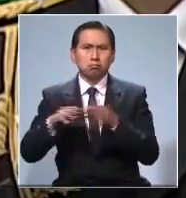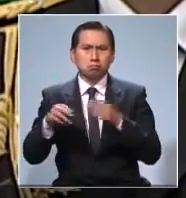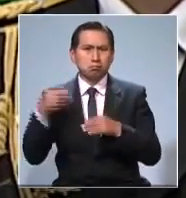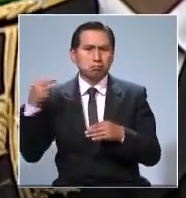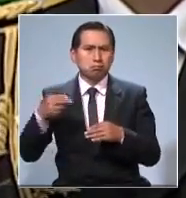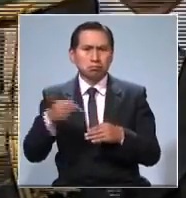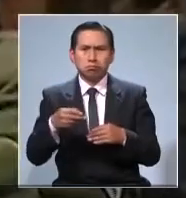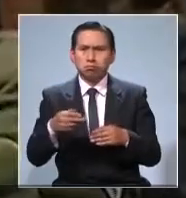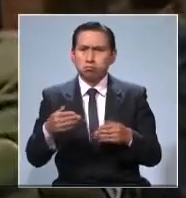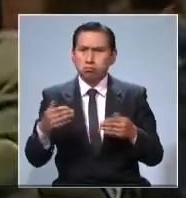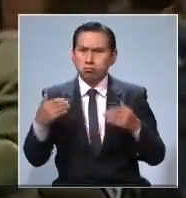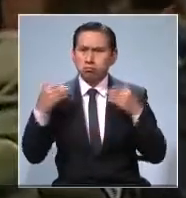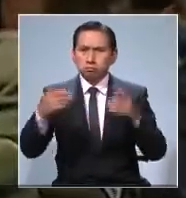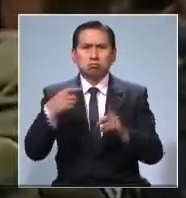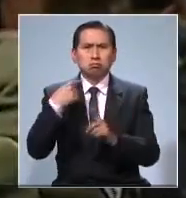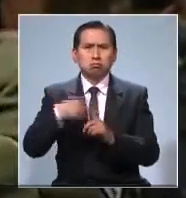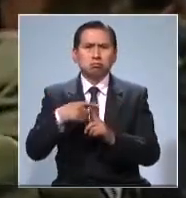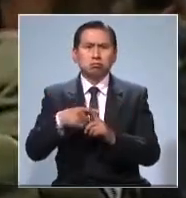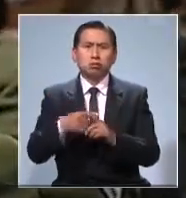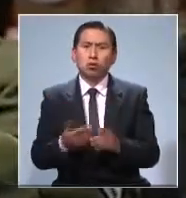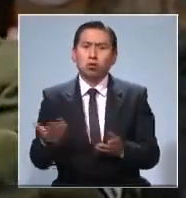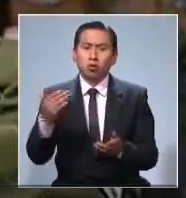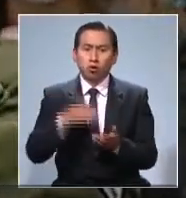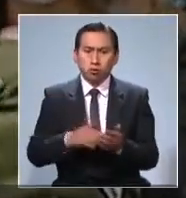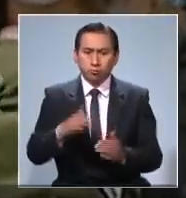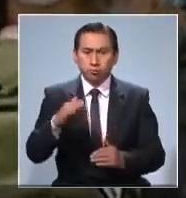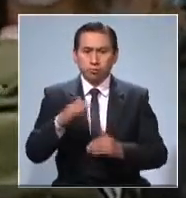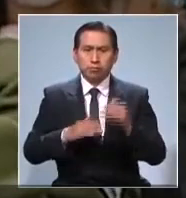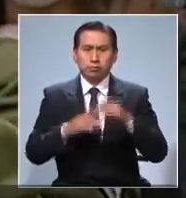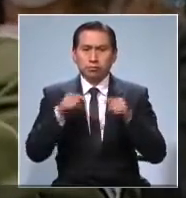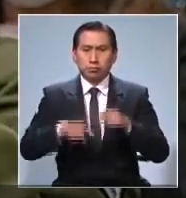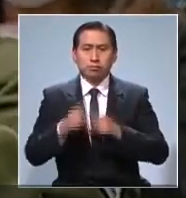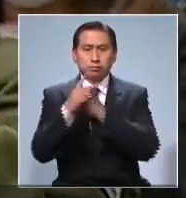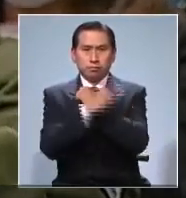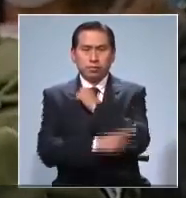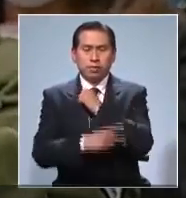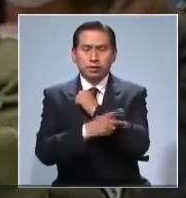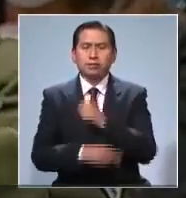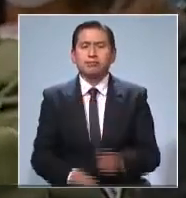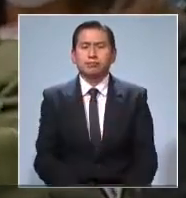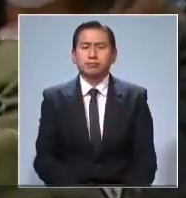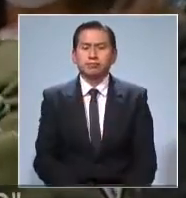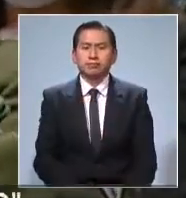marcha la reconstrucción de nuestra patria.